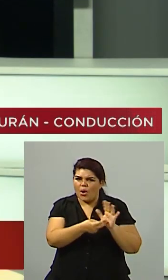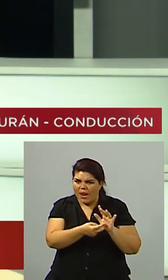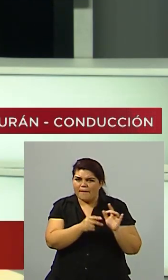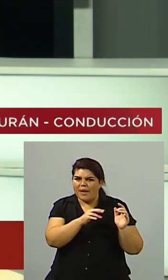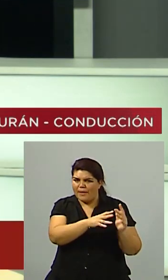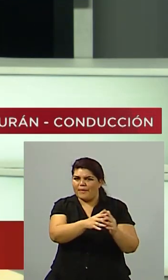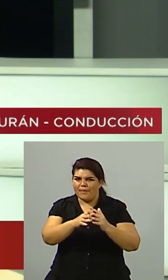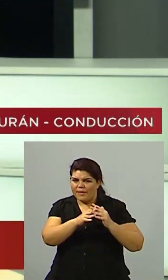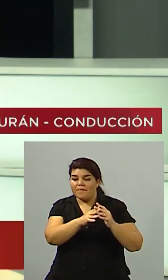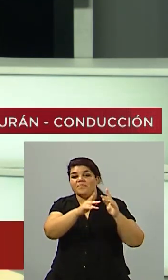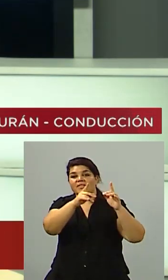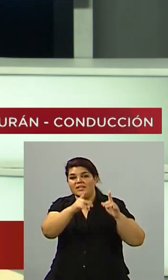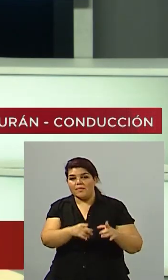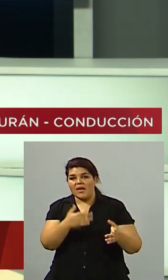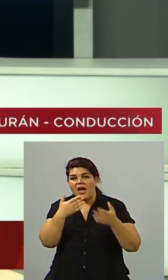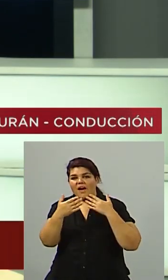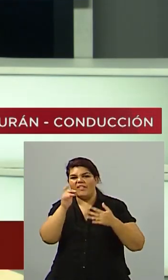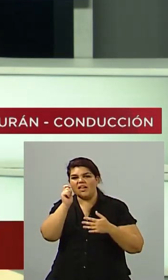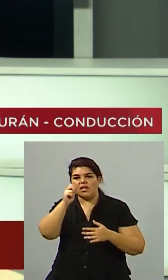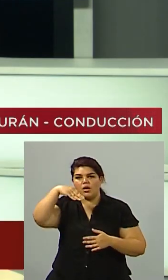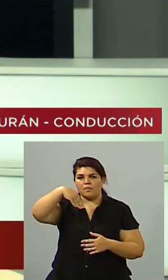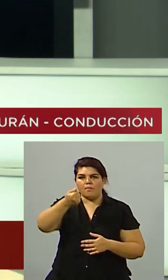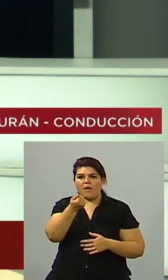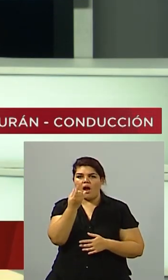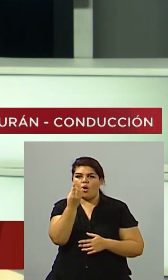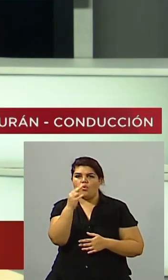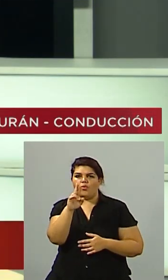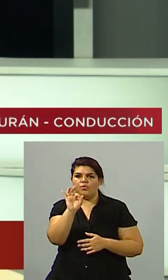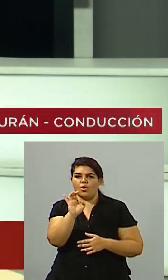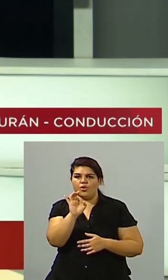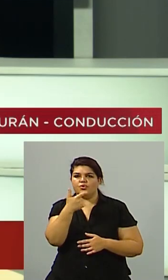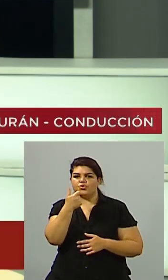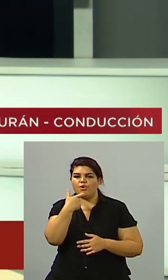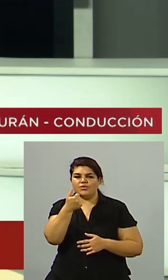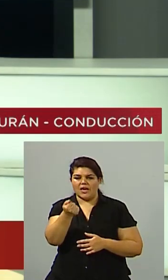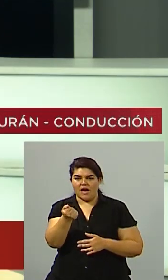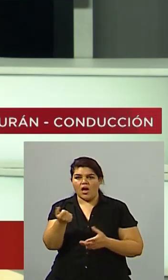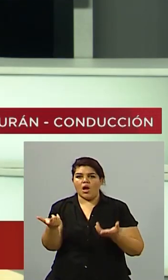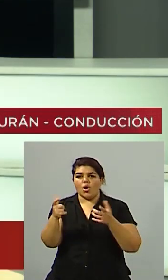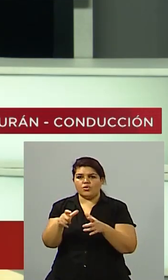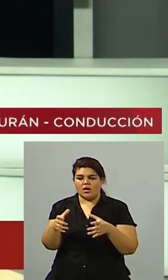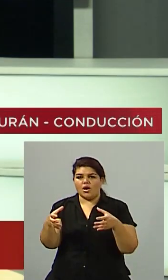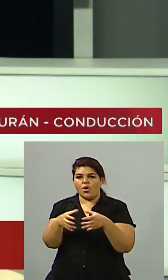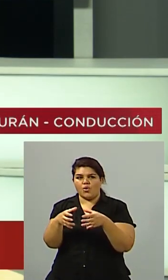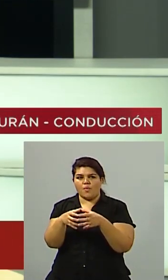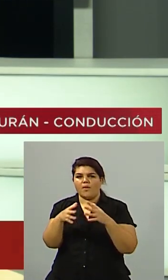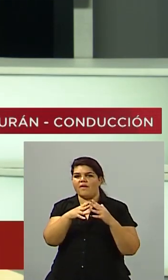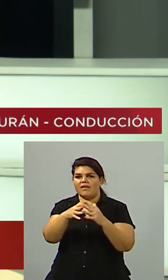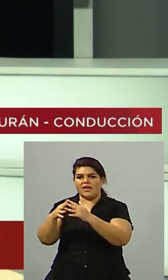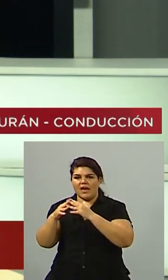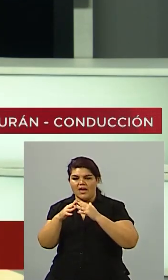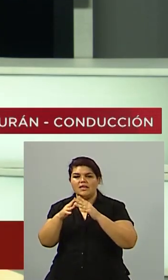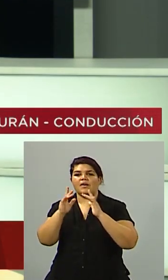conversar con Mauro Sosa, que es del Centro de Viñateros y Bodegueros del Este, para ver cómo está el panorama, cómo lo han vivido. Y sobre